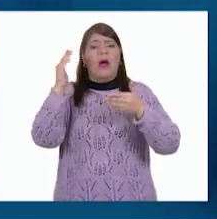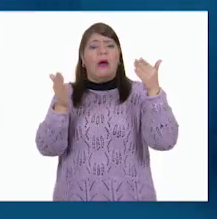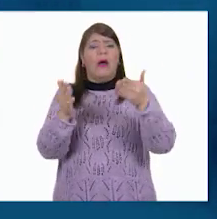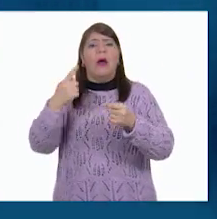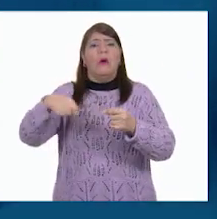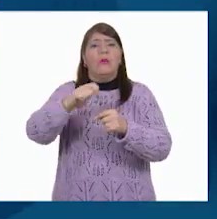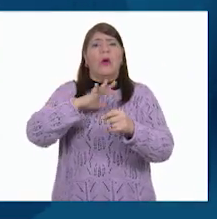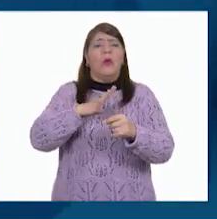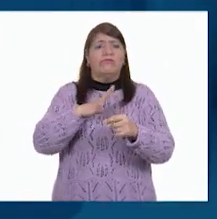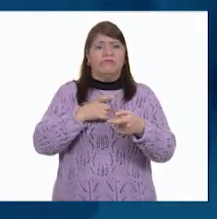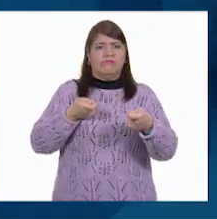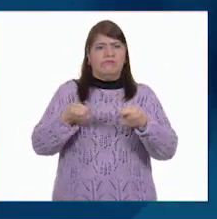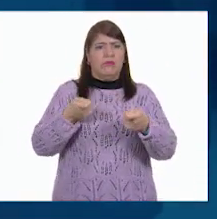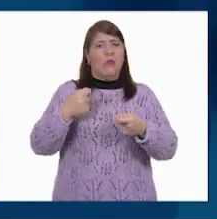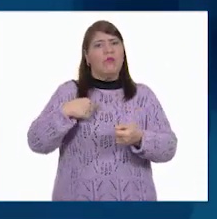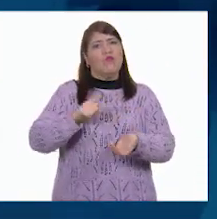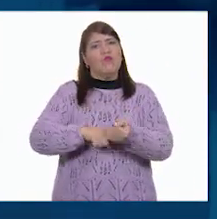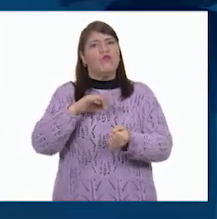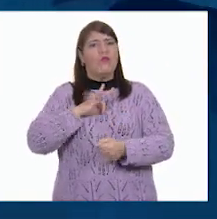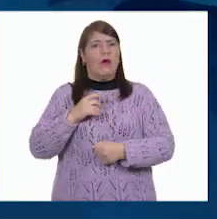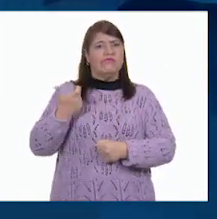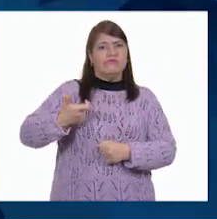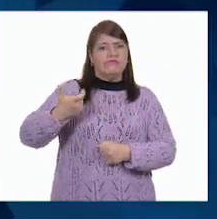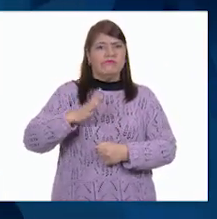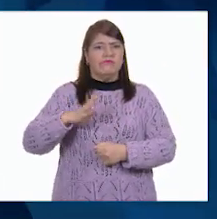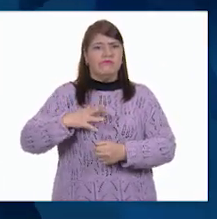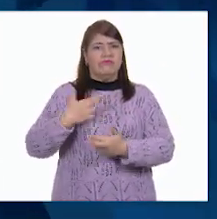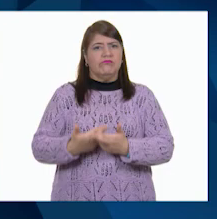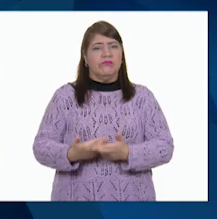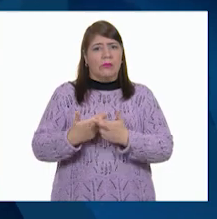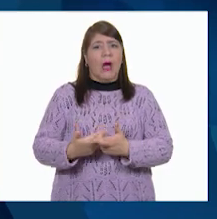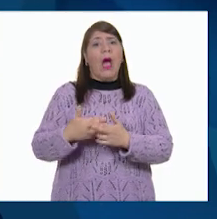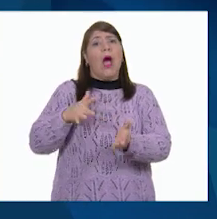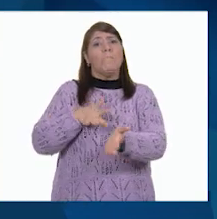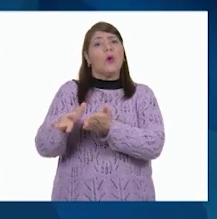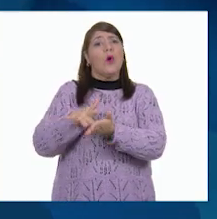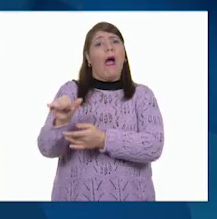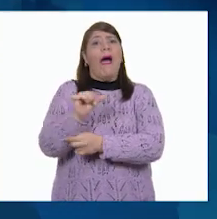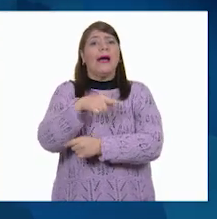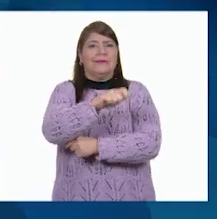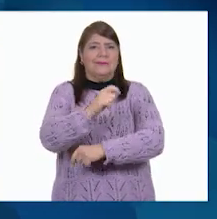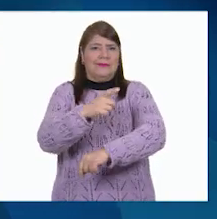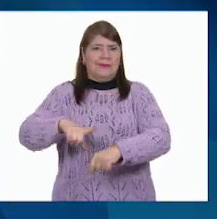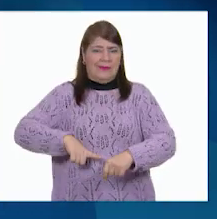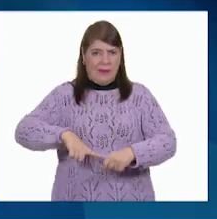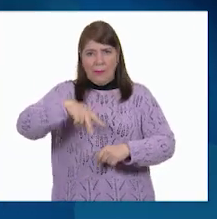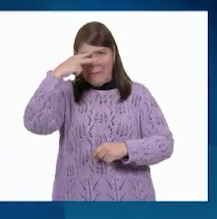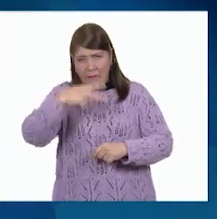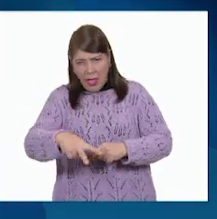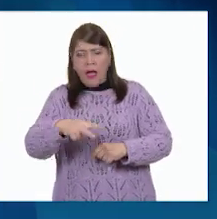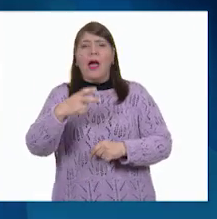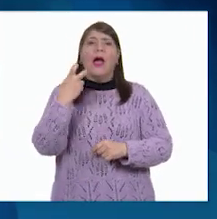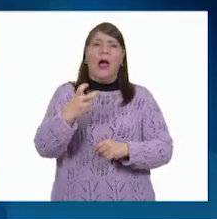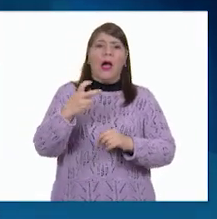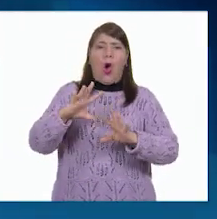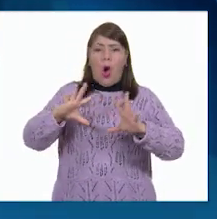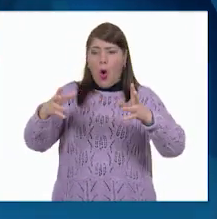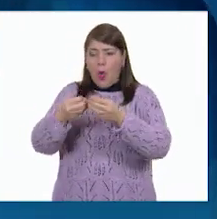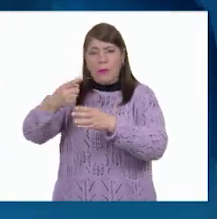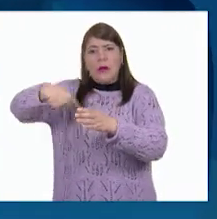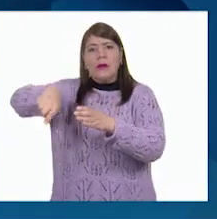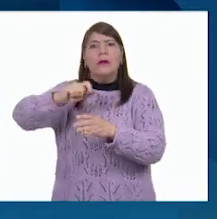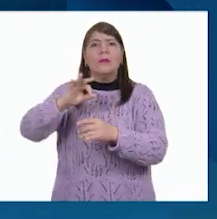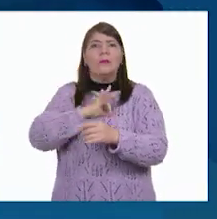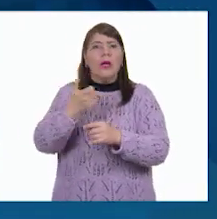con fuertes recursos monetarios, apoyada incondicionalmente por el gobierno, cerrado círculo en el cual recaían todas las bondades